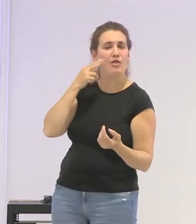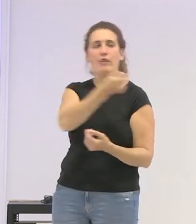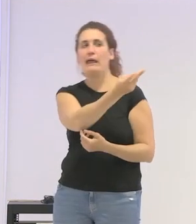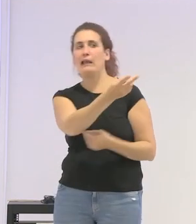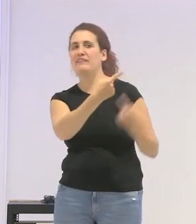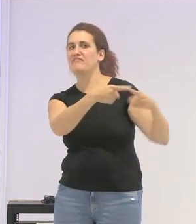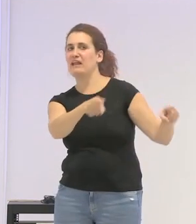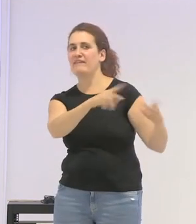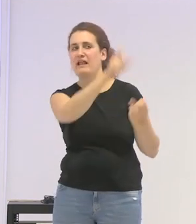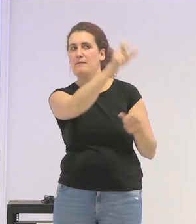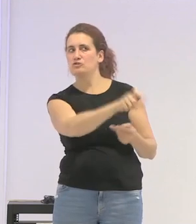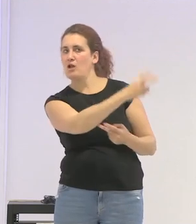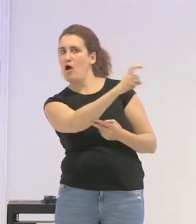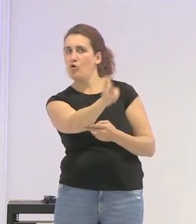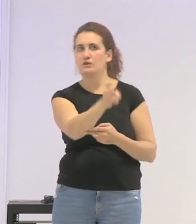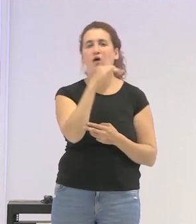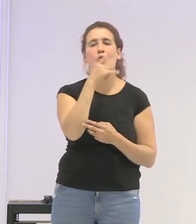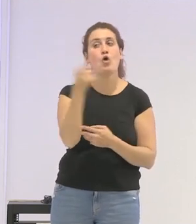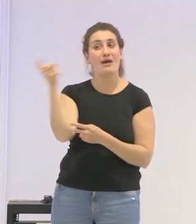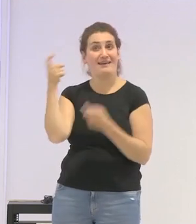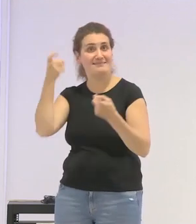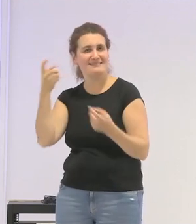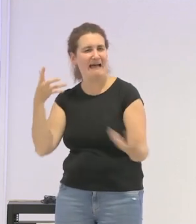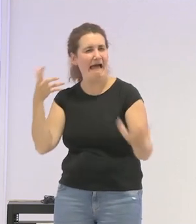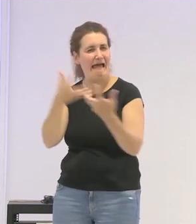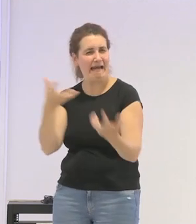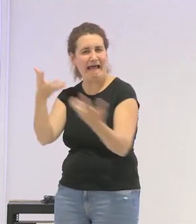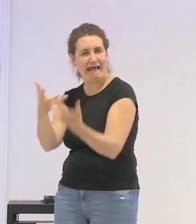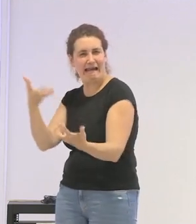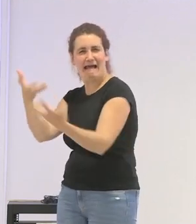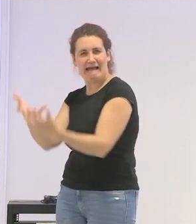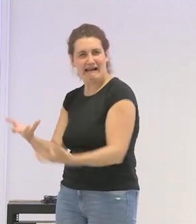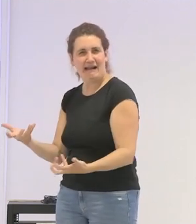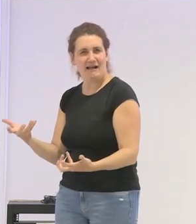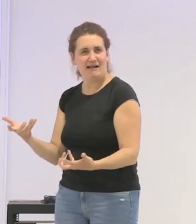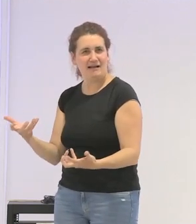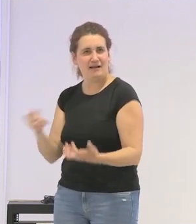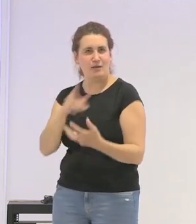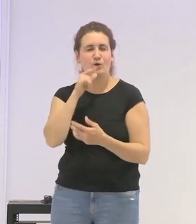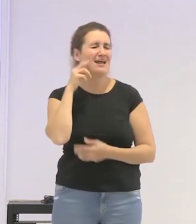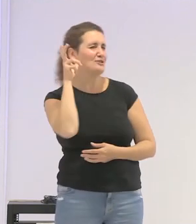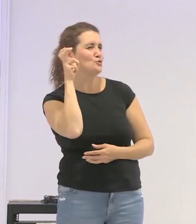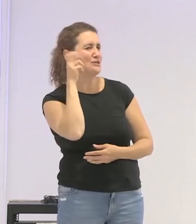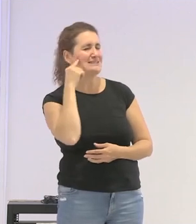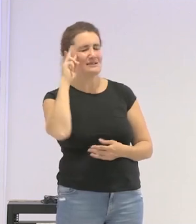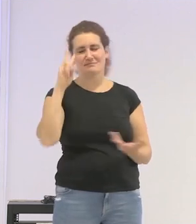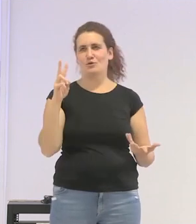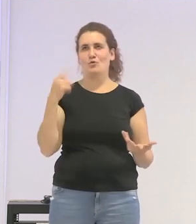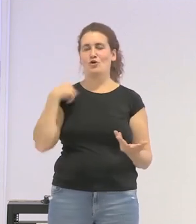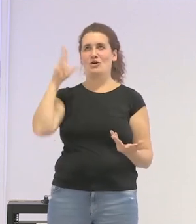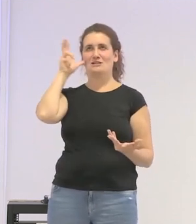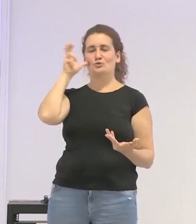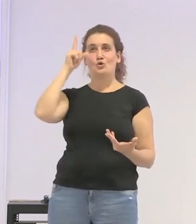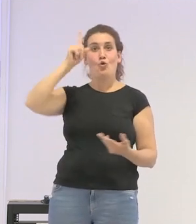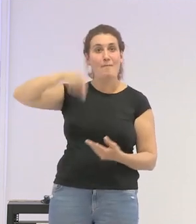que se plantea que todo es una guerra, que hay genera una especie de tonalidad afectiva, ¿no? Tú los escuchas y es como piensas, madre mía, si yo estoy escuchando esto